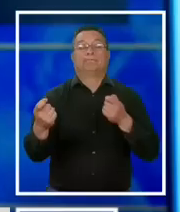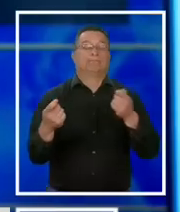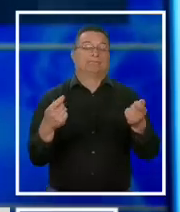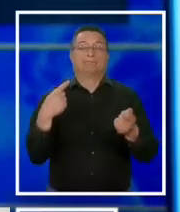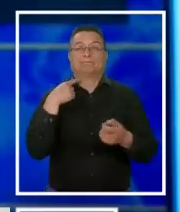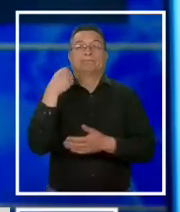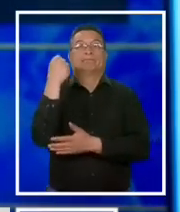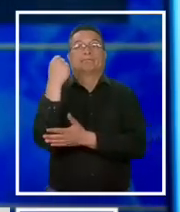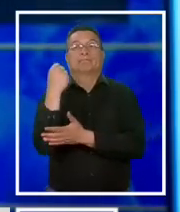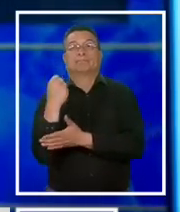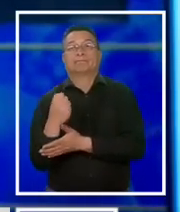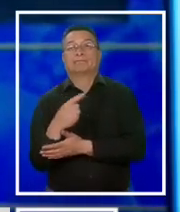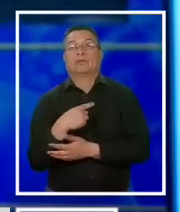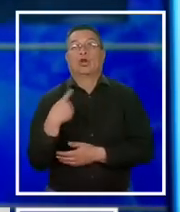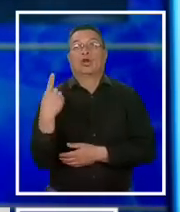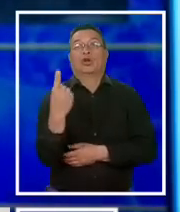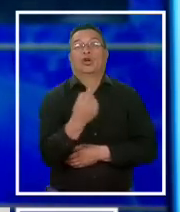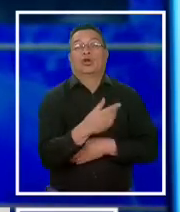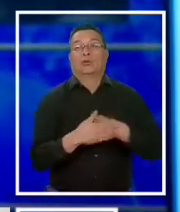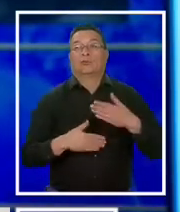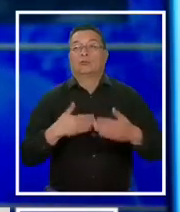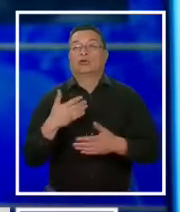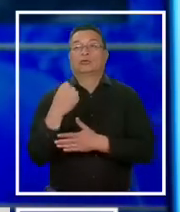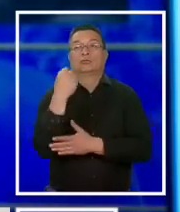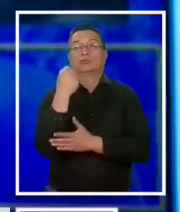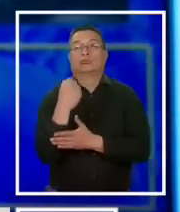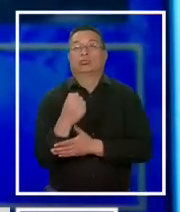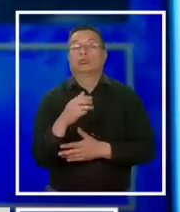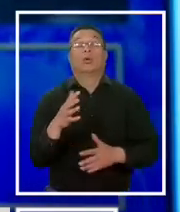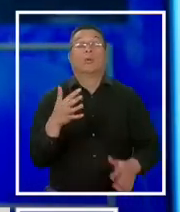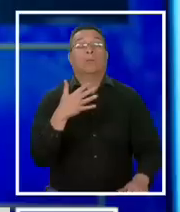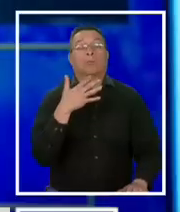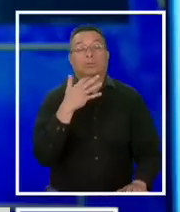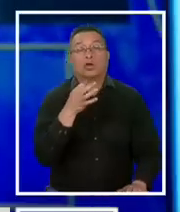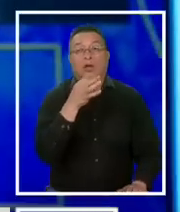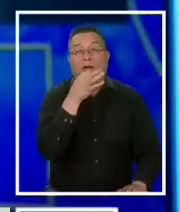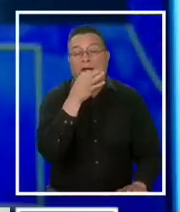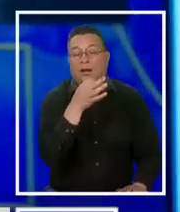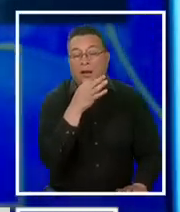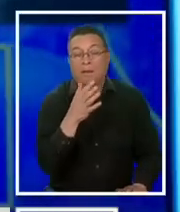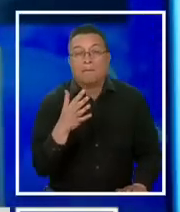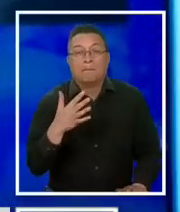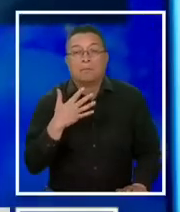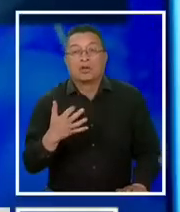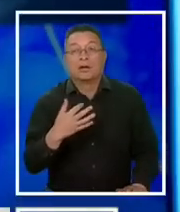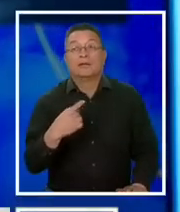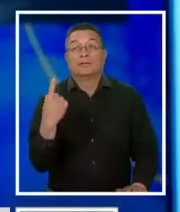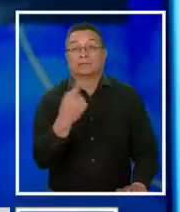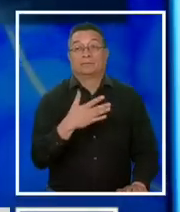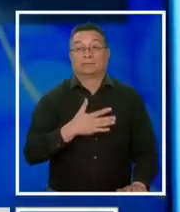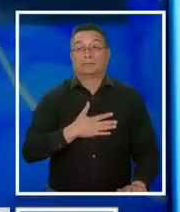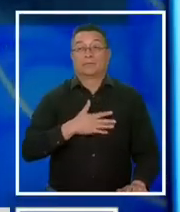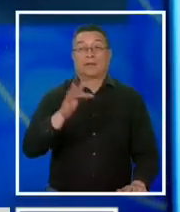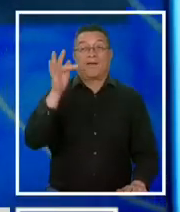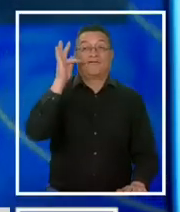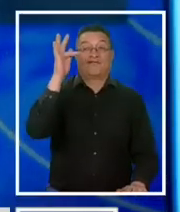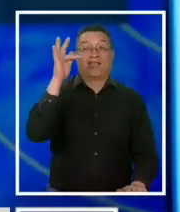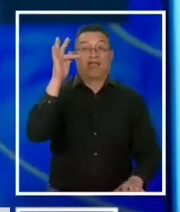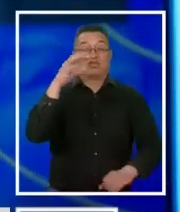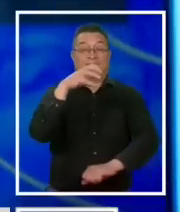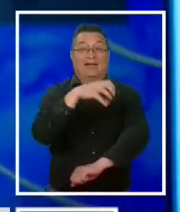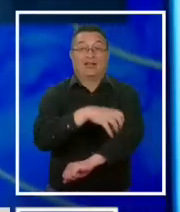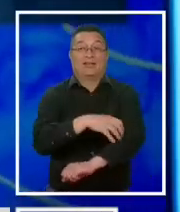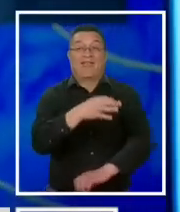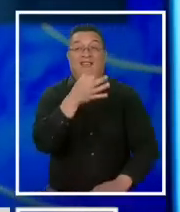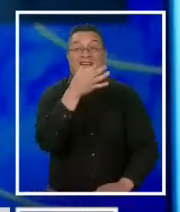todo el proceso Entonces por qué por qué estoy diciendo esto porque nosotros por ejemplo la federación regionalista verde